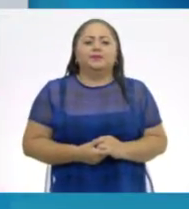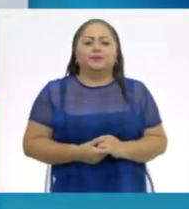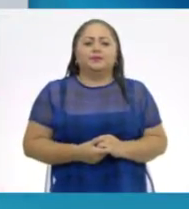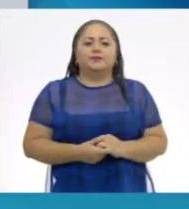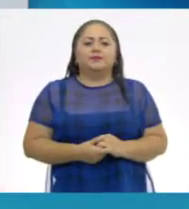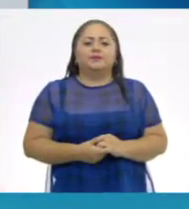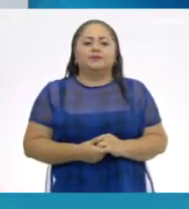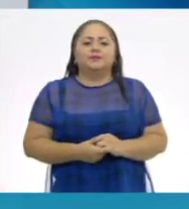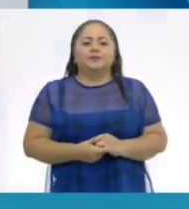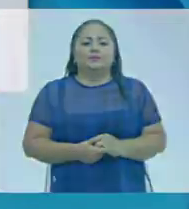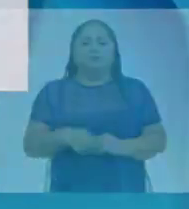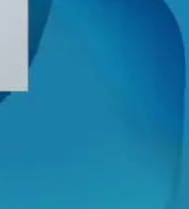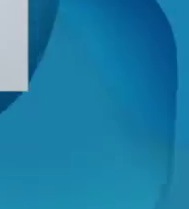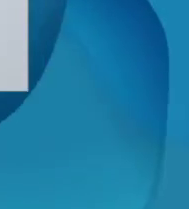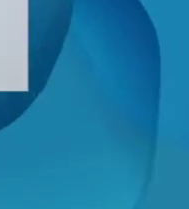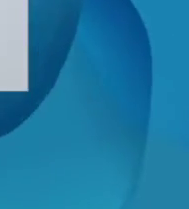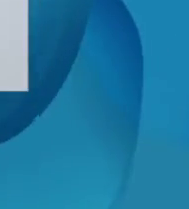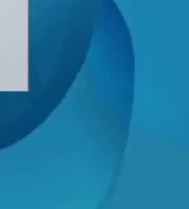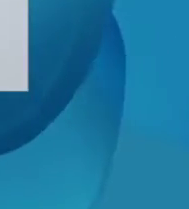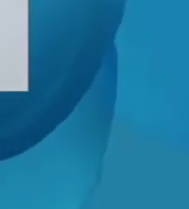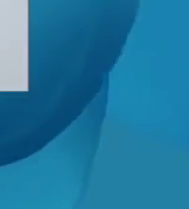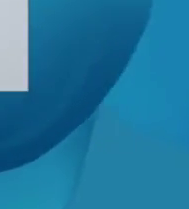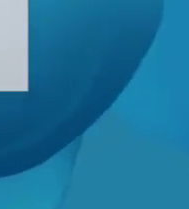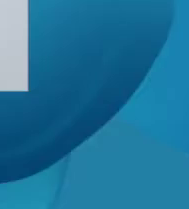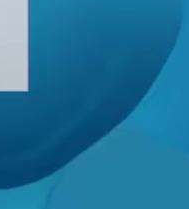Lavarse las manitas con agua y con jabón.